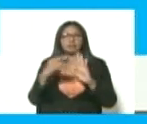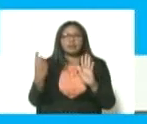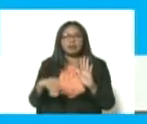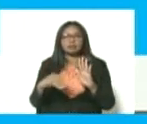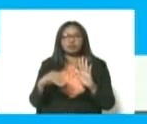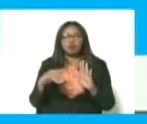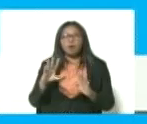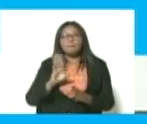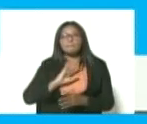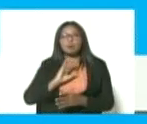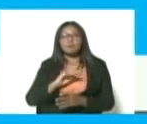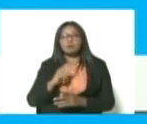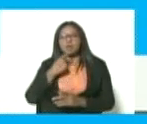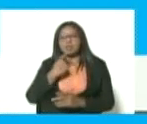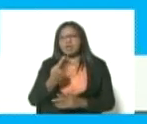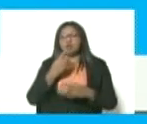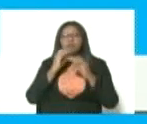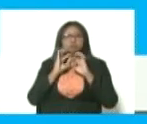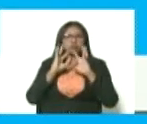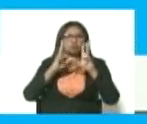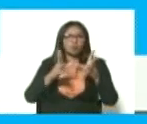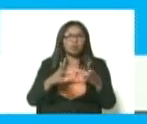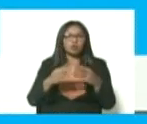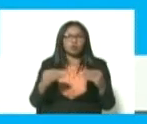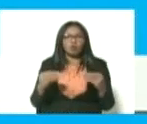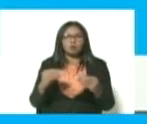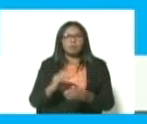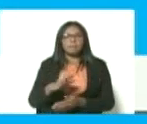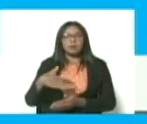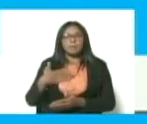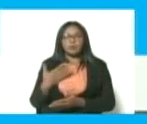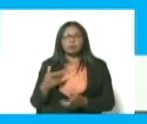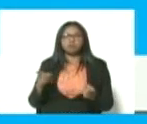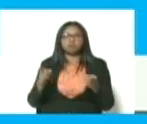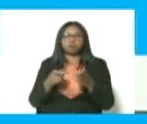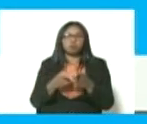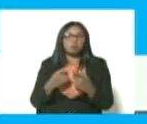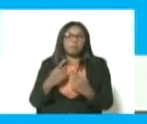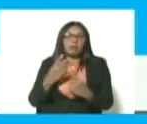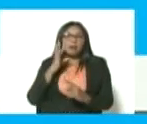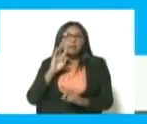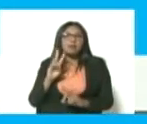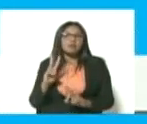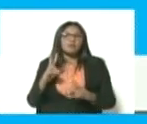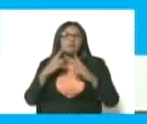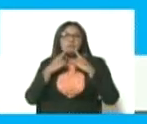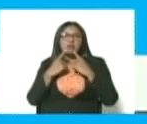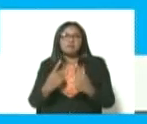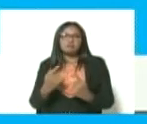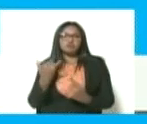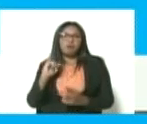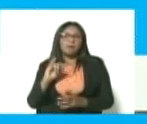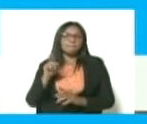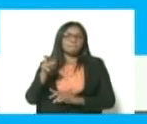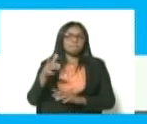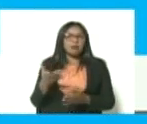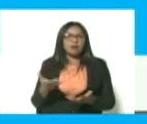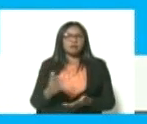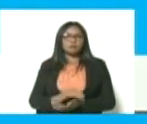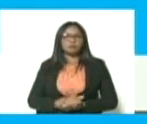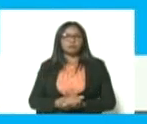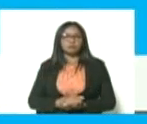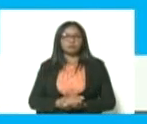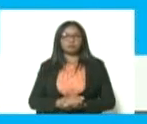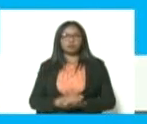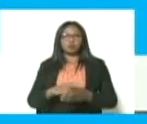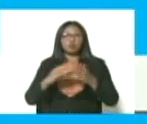delación, de confesión, para ganar algún beneficio en la pena. Y como todo